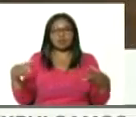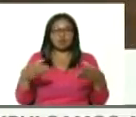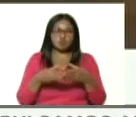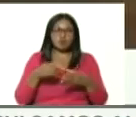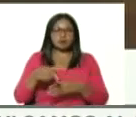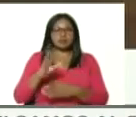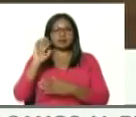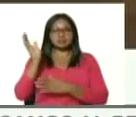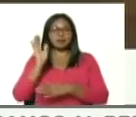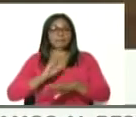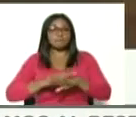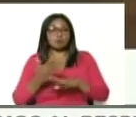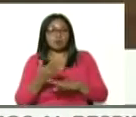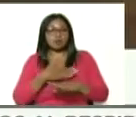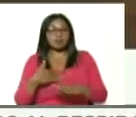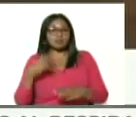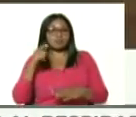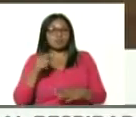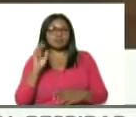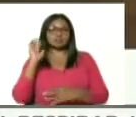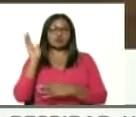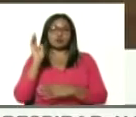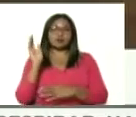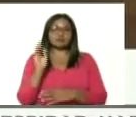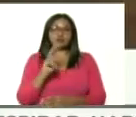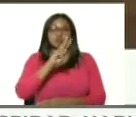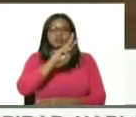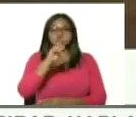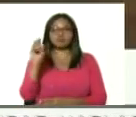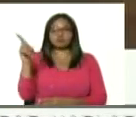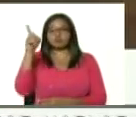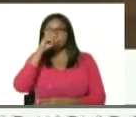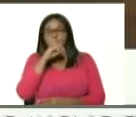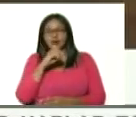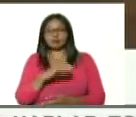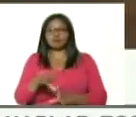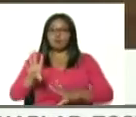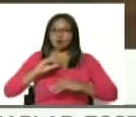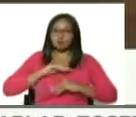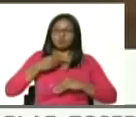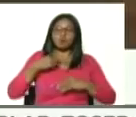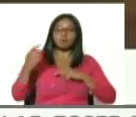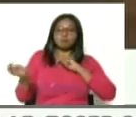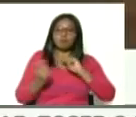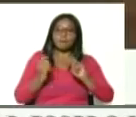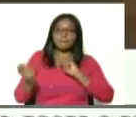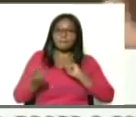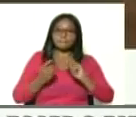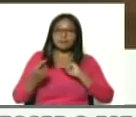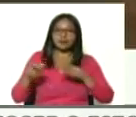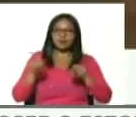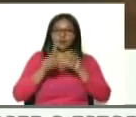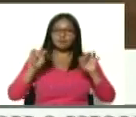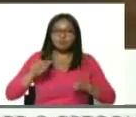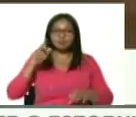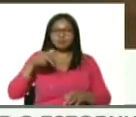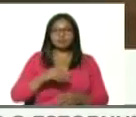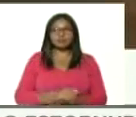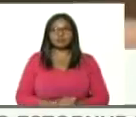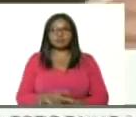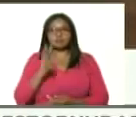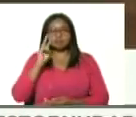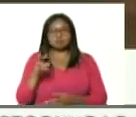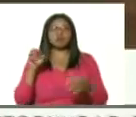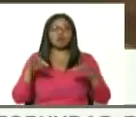asamblea, porque queremos también que este Congreso Bicentenario de los Pueblos asuma el debate acerca de las ciudades comunales. ¿Cómo se ve el campesino en la